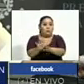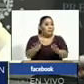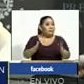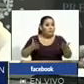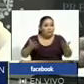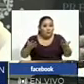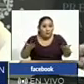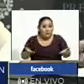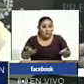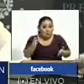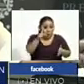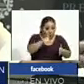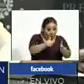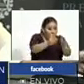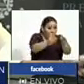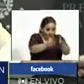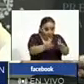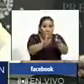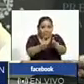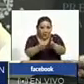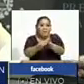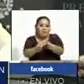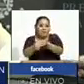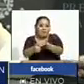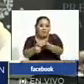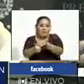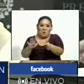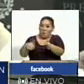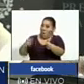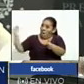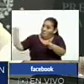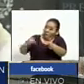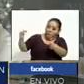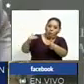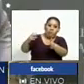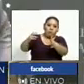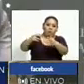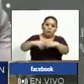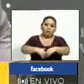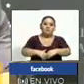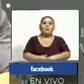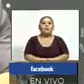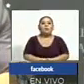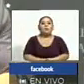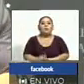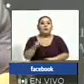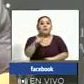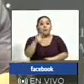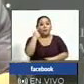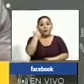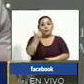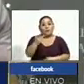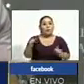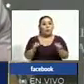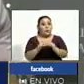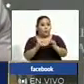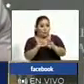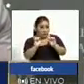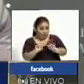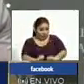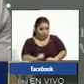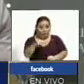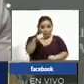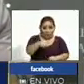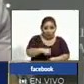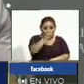lo que hemos hecho bien hasta el momento se nos cae. También tenemos que ver la capacidad financiera y